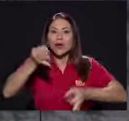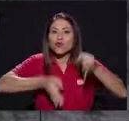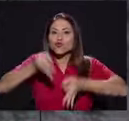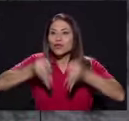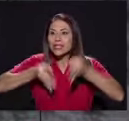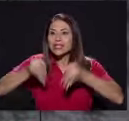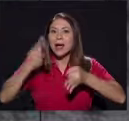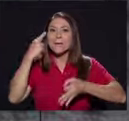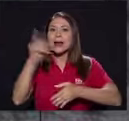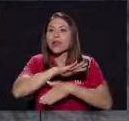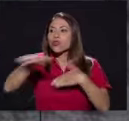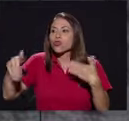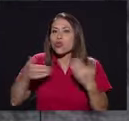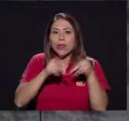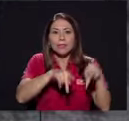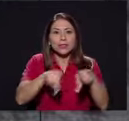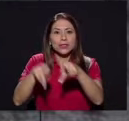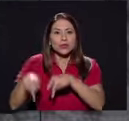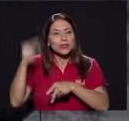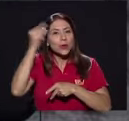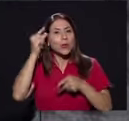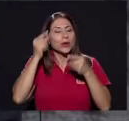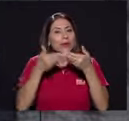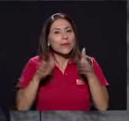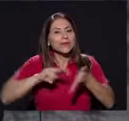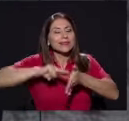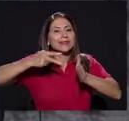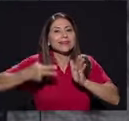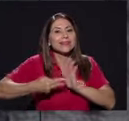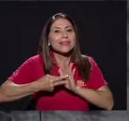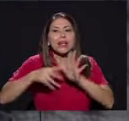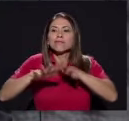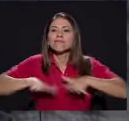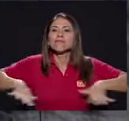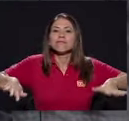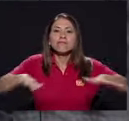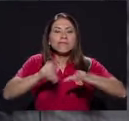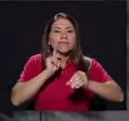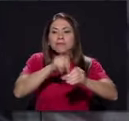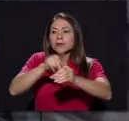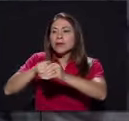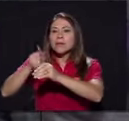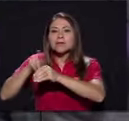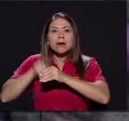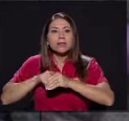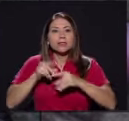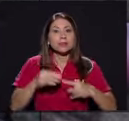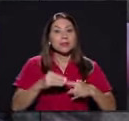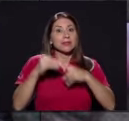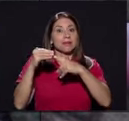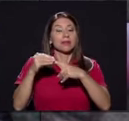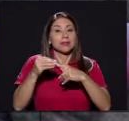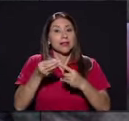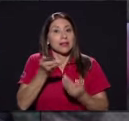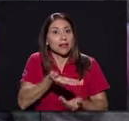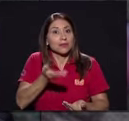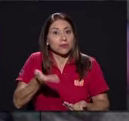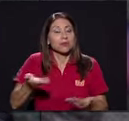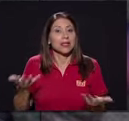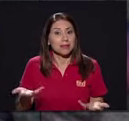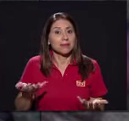justicia constituye un pan de todos. El gobierno abierto significa un espacio de participación y sobre todas las cosas, como bien